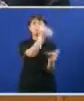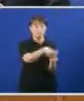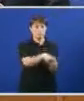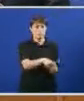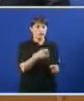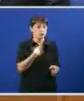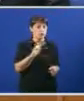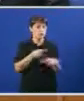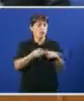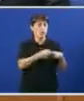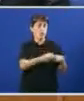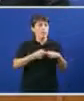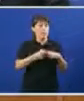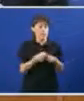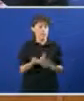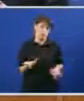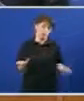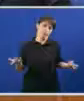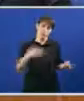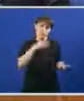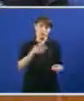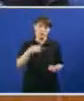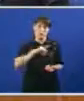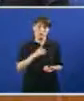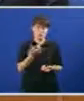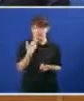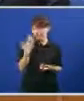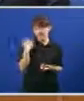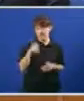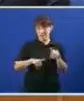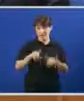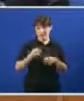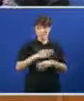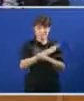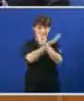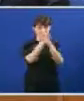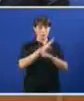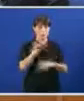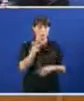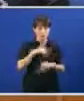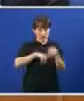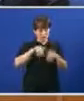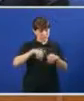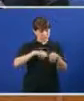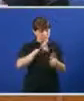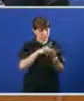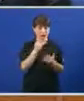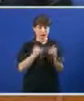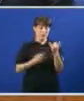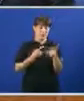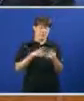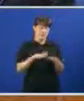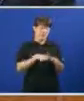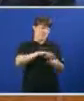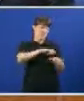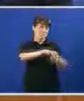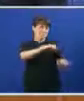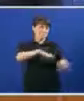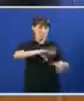del. Por iso, señoría, sacamos resultados mayoritarios cando hai eleccións, porque o povo nos coñece e confía en